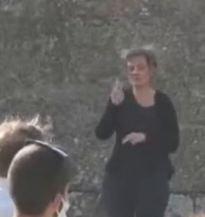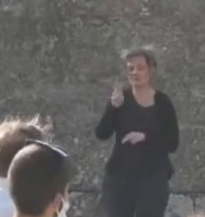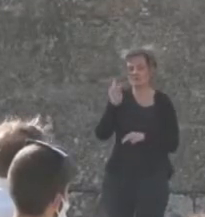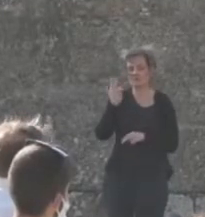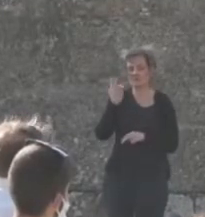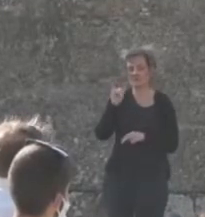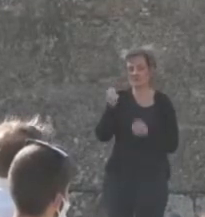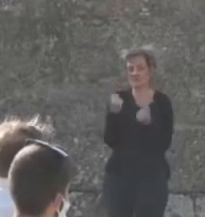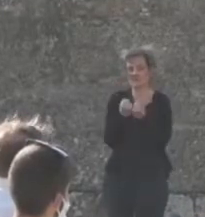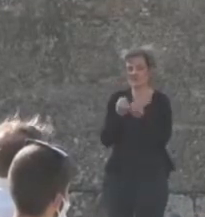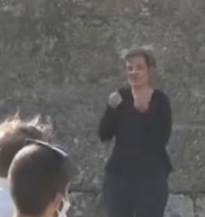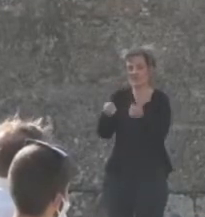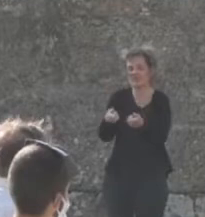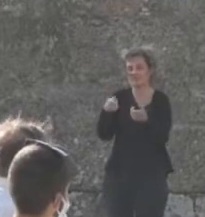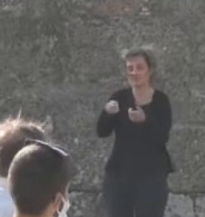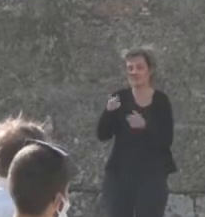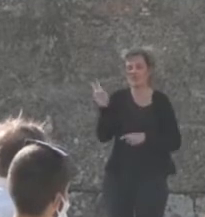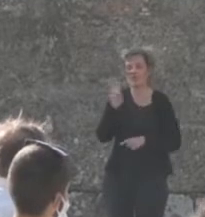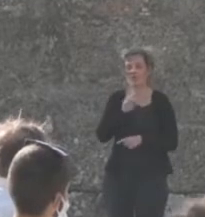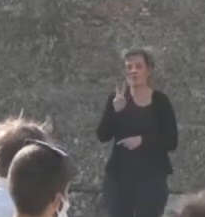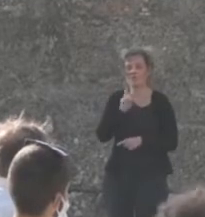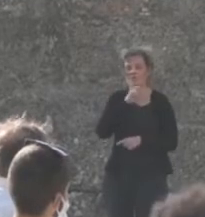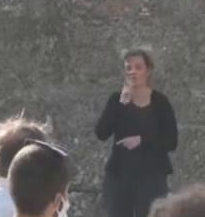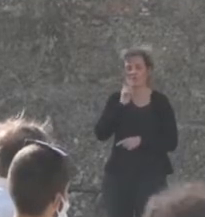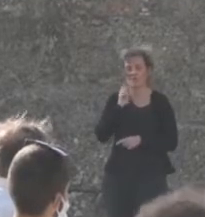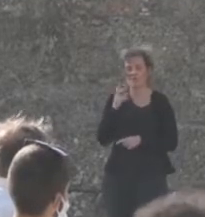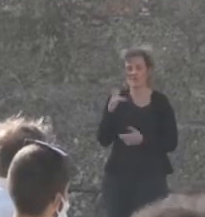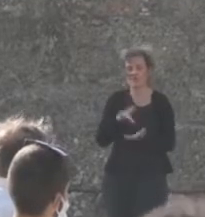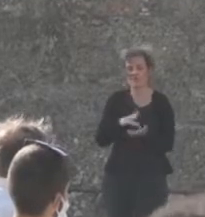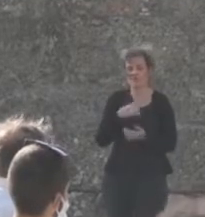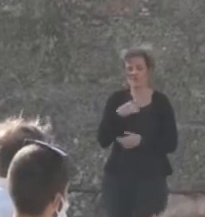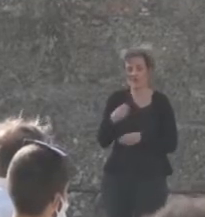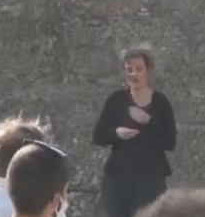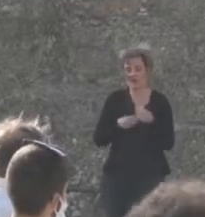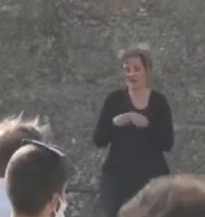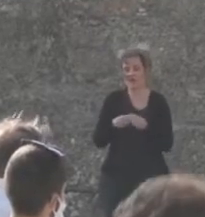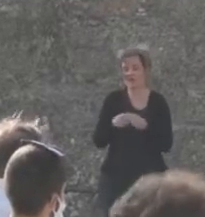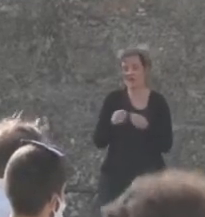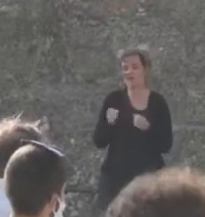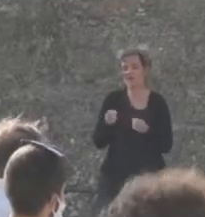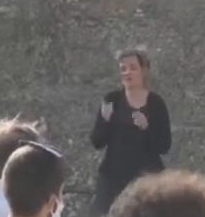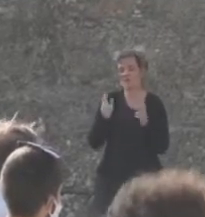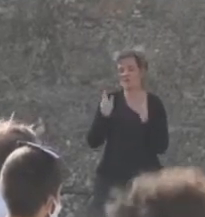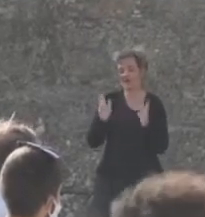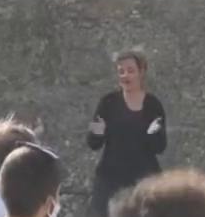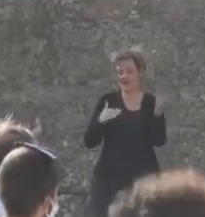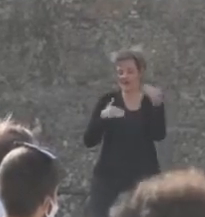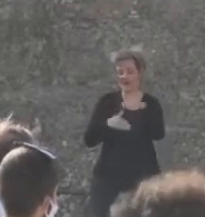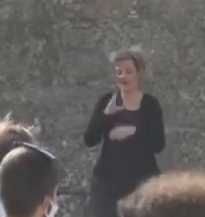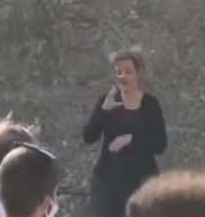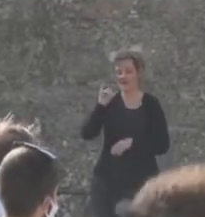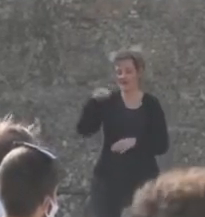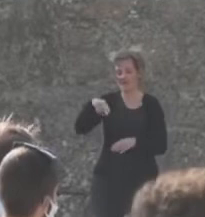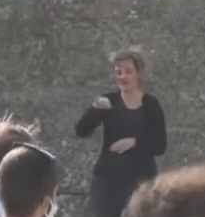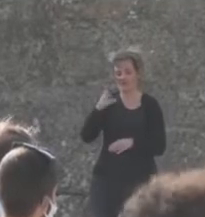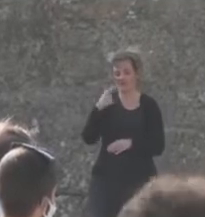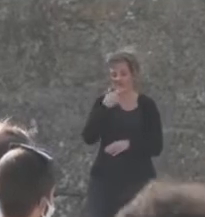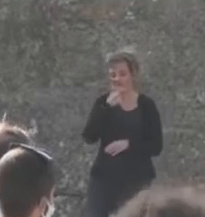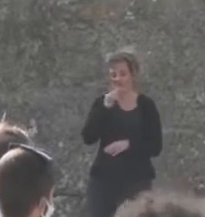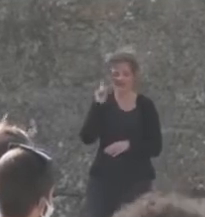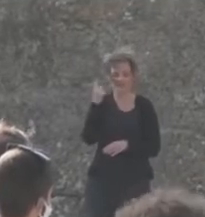que cedeu no seu día e a viúva de Blanco mandara facer unha caixa de cín que naquel momento sería fácil de